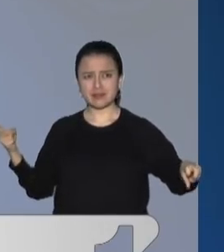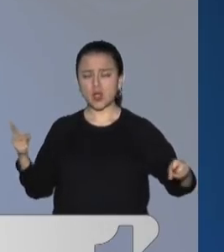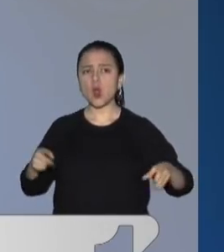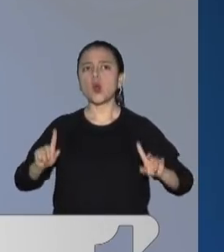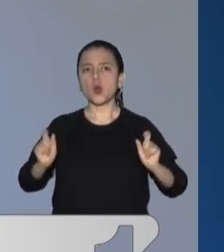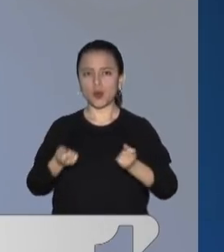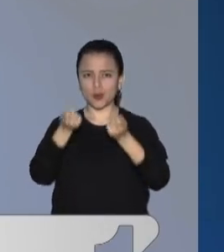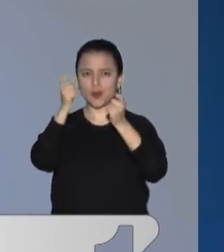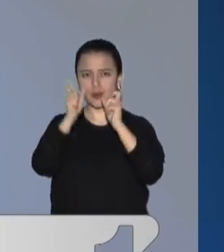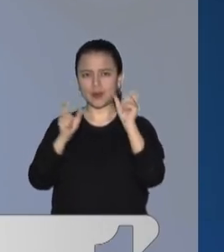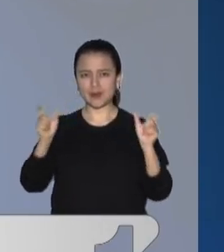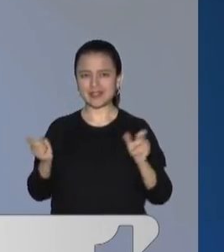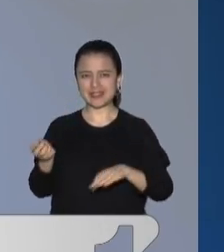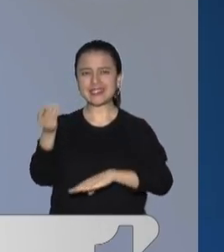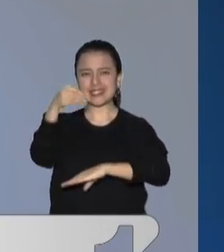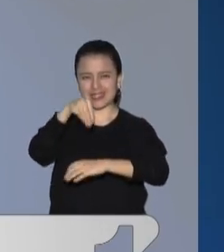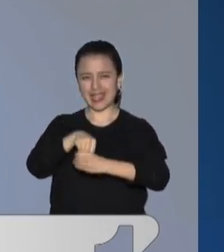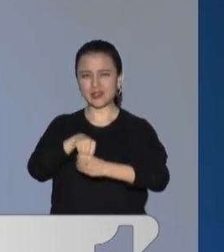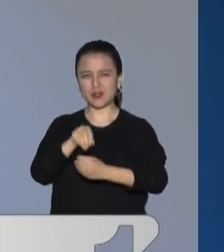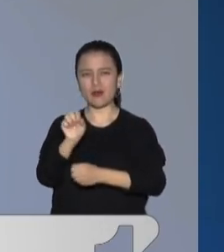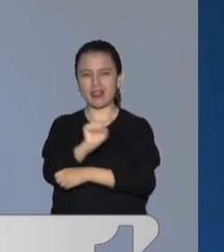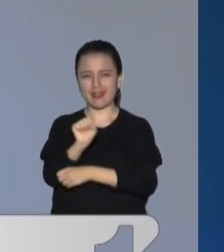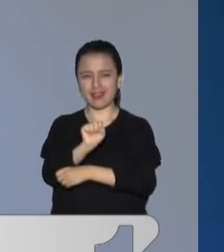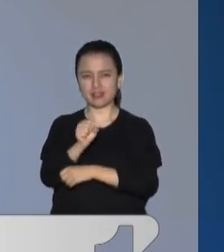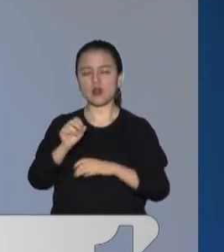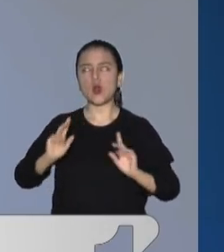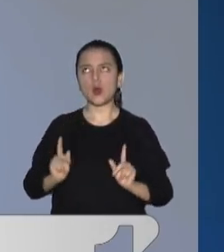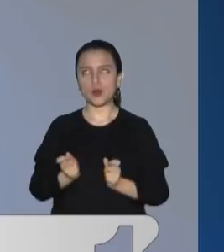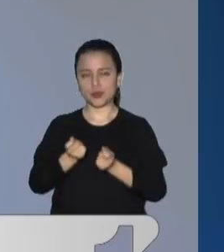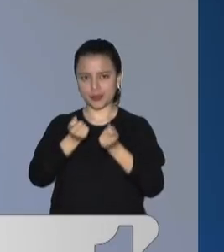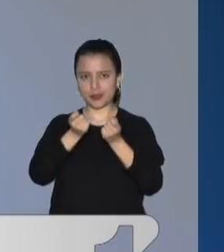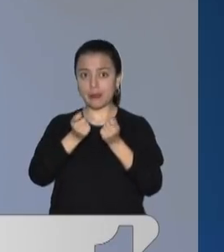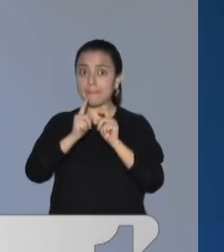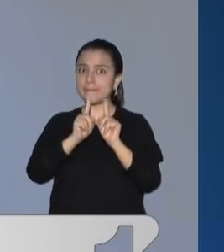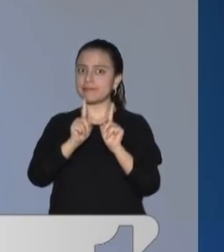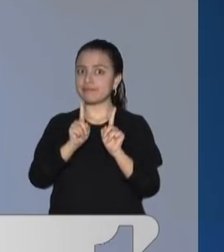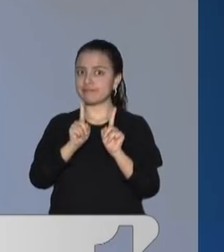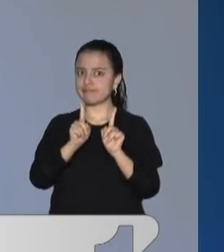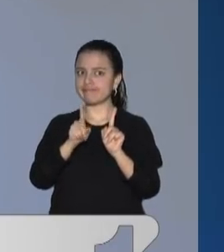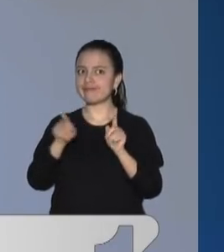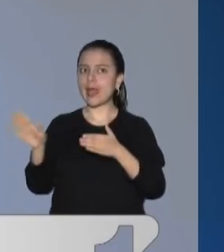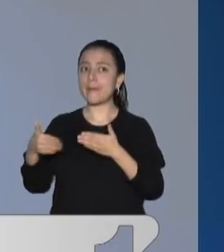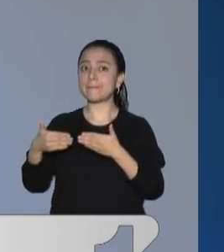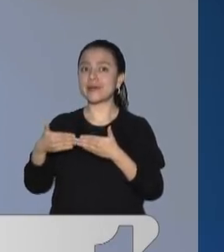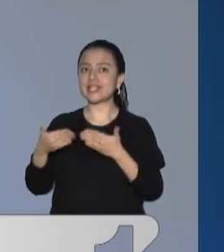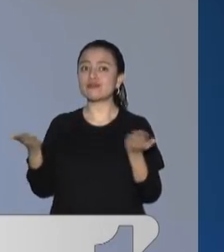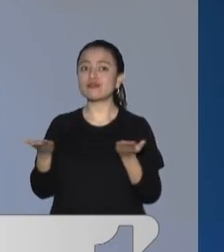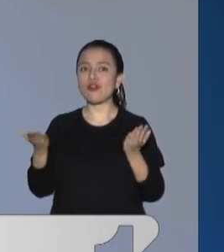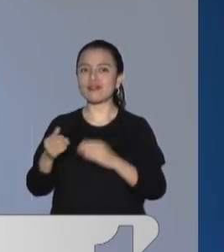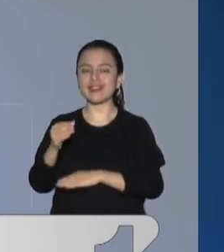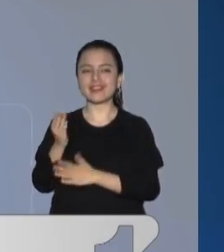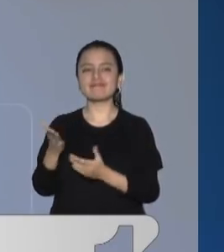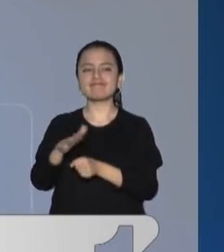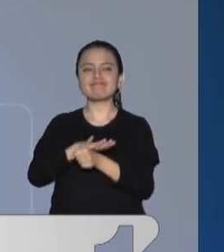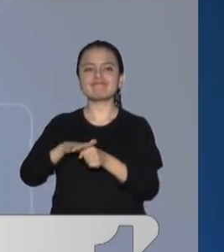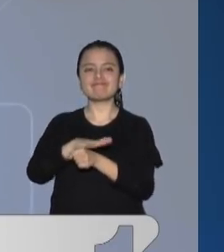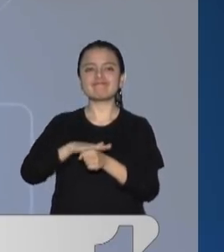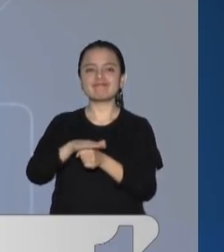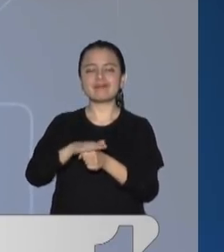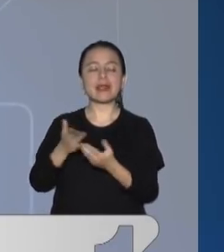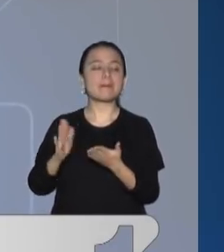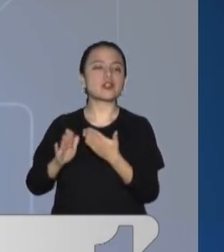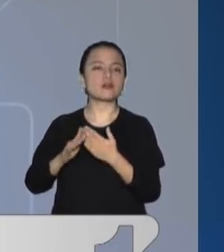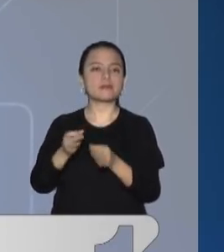ocupantes resultaron ilesos, pero adicional a este inconveniente tenemos un bloqueo sobre Calle Larga en el municipio de Cajamarca, que